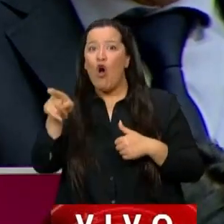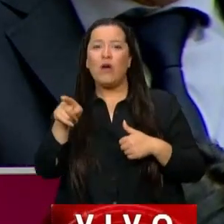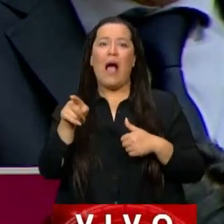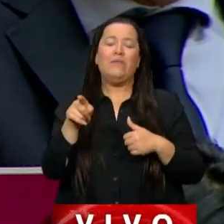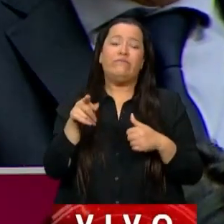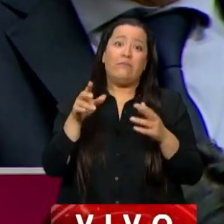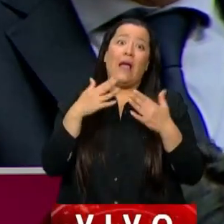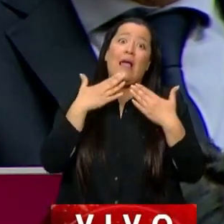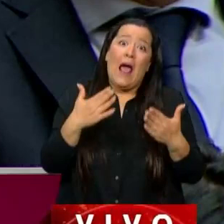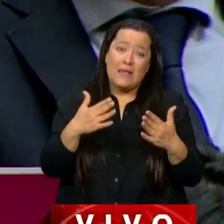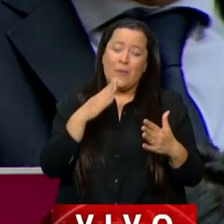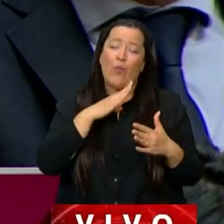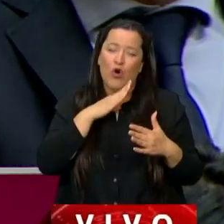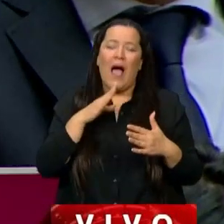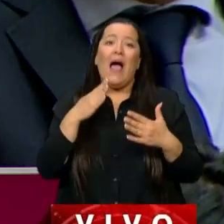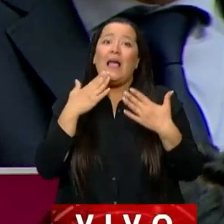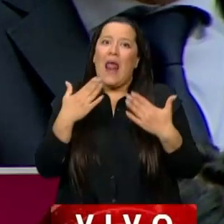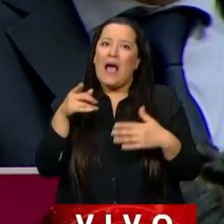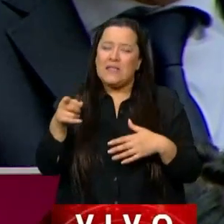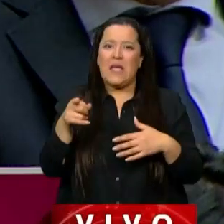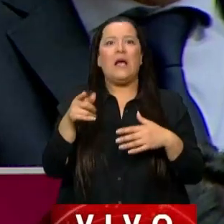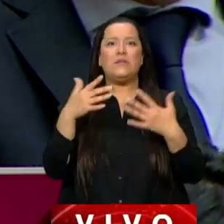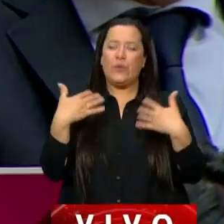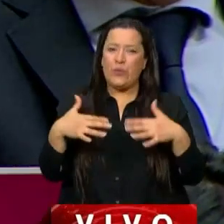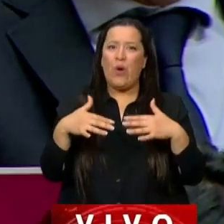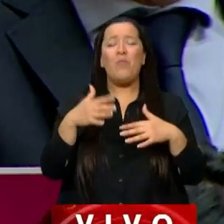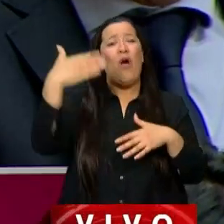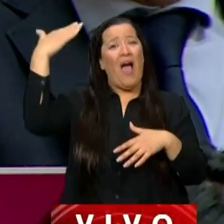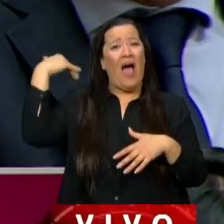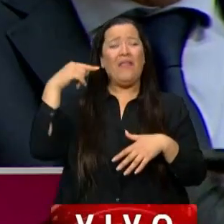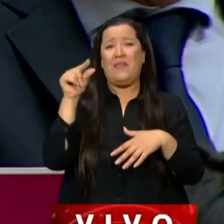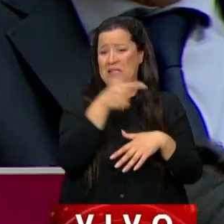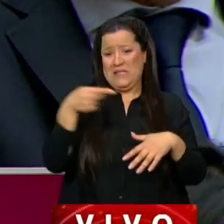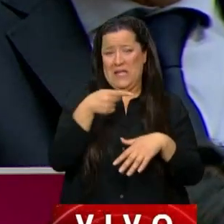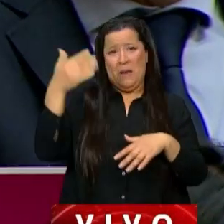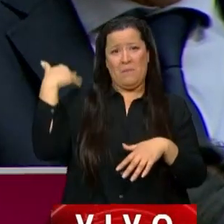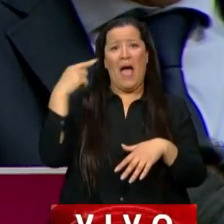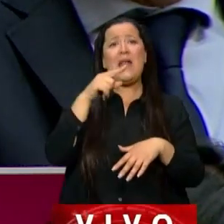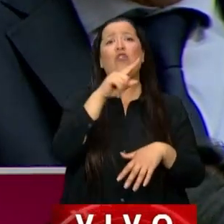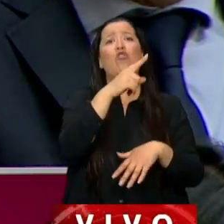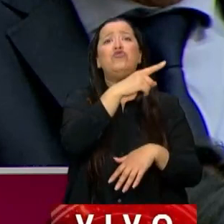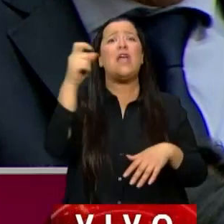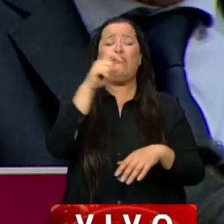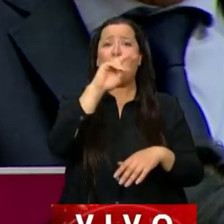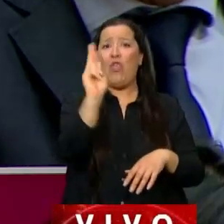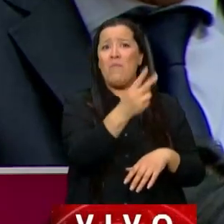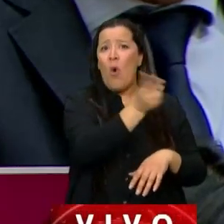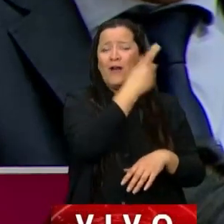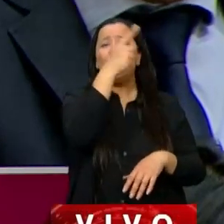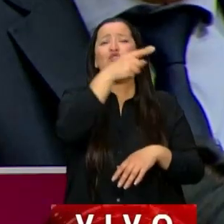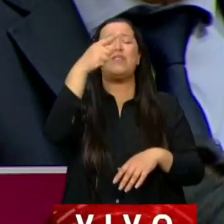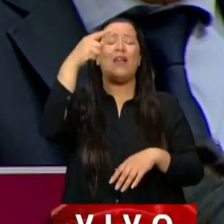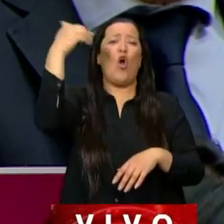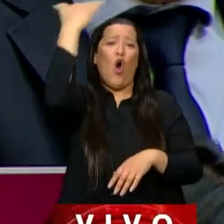la que pudimos escuchar o ver que había sucedido en el lejano oriente hace pocas semanas, con cientos de muertos?